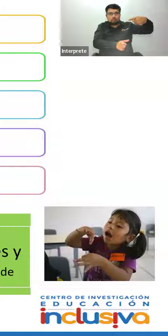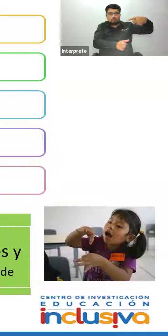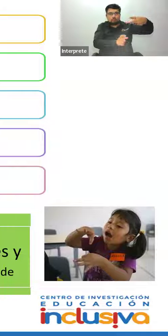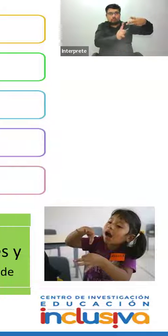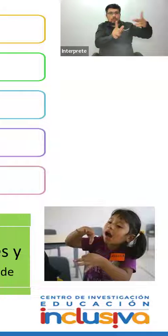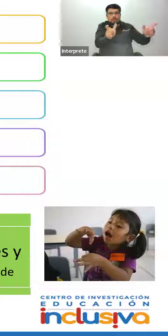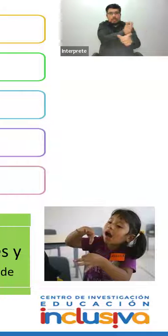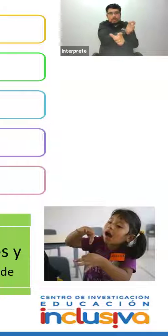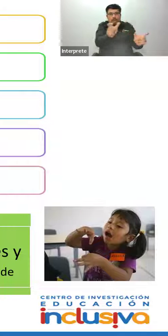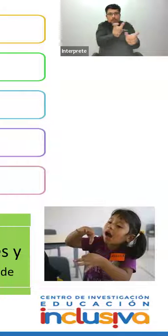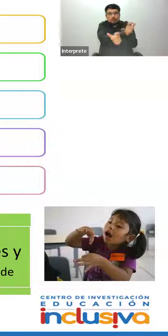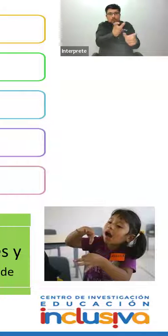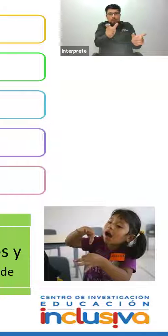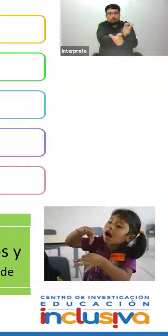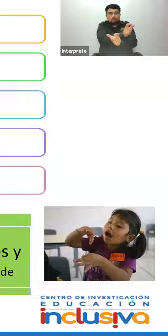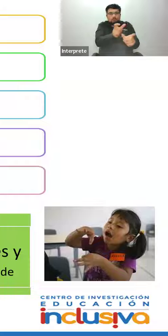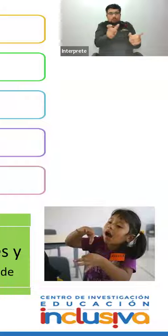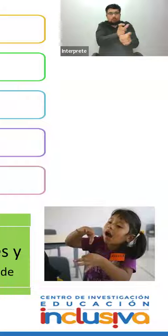sintácticos,